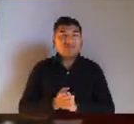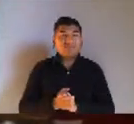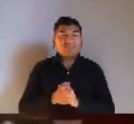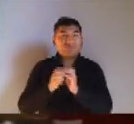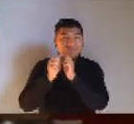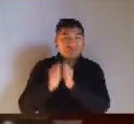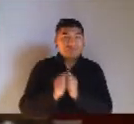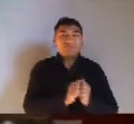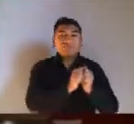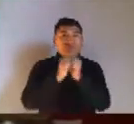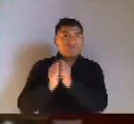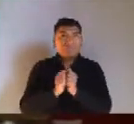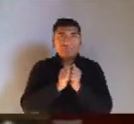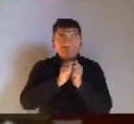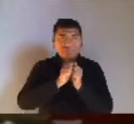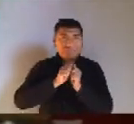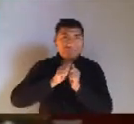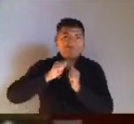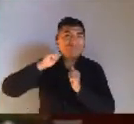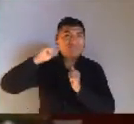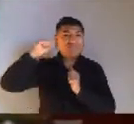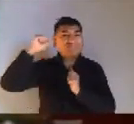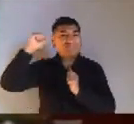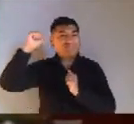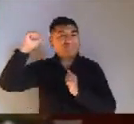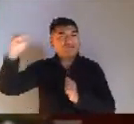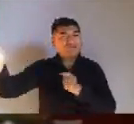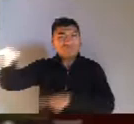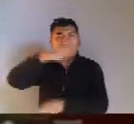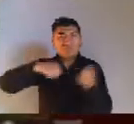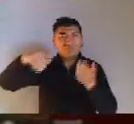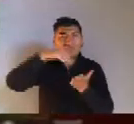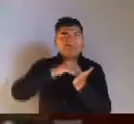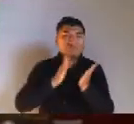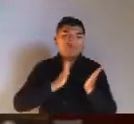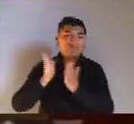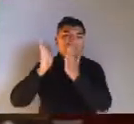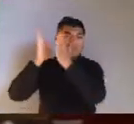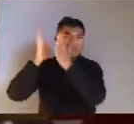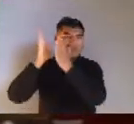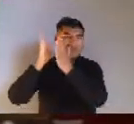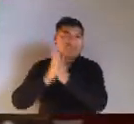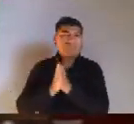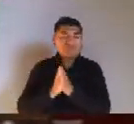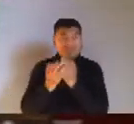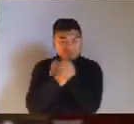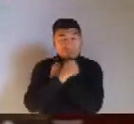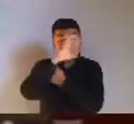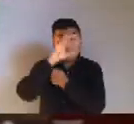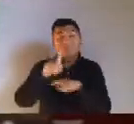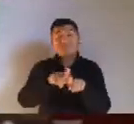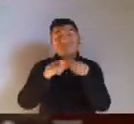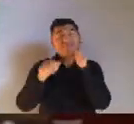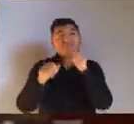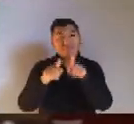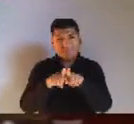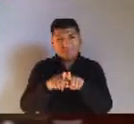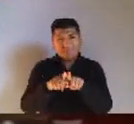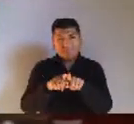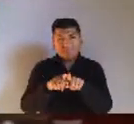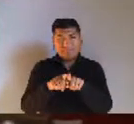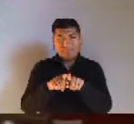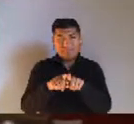Unidad, distanciamiento, retorno. Queridos hermanos,